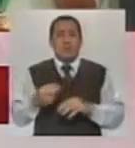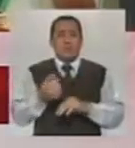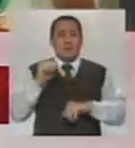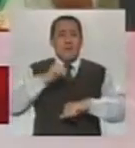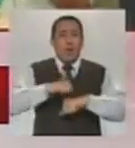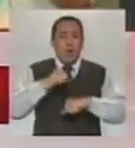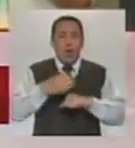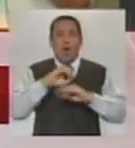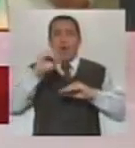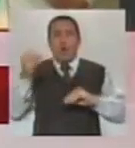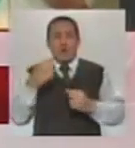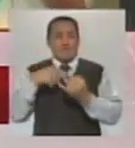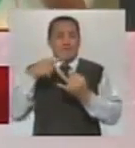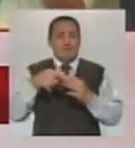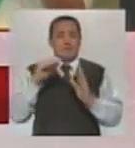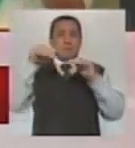bajado,